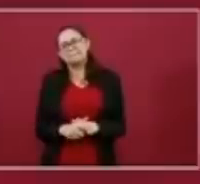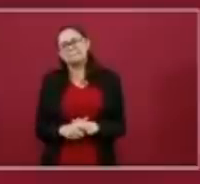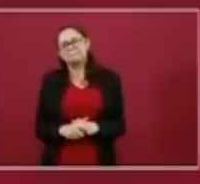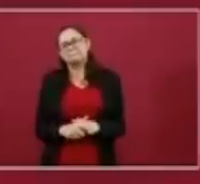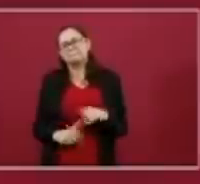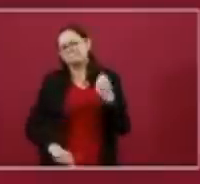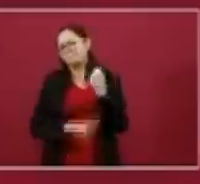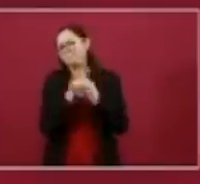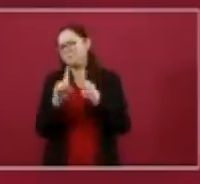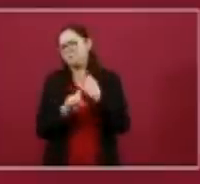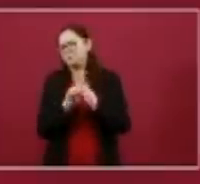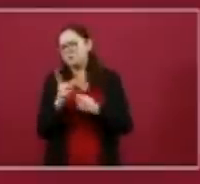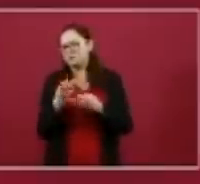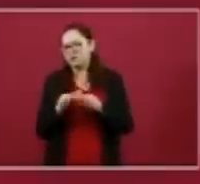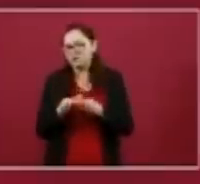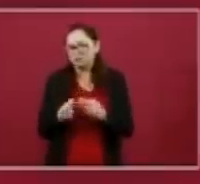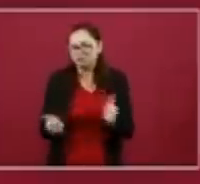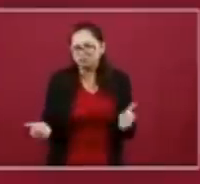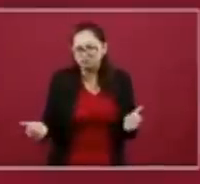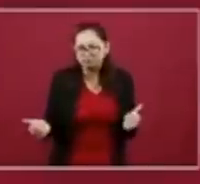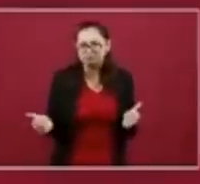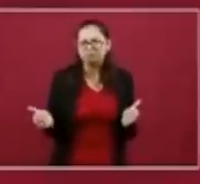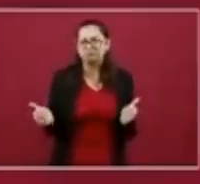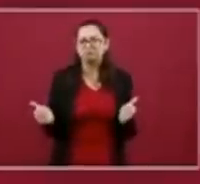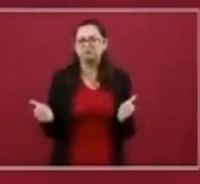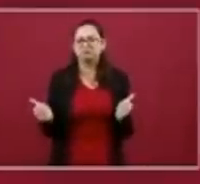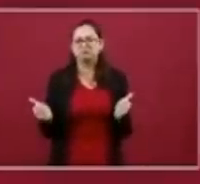resolver problemas sin